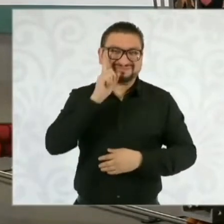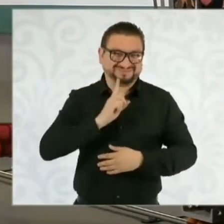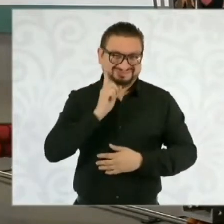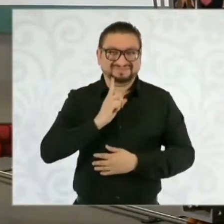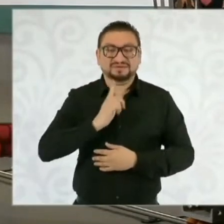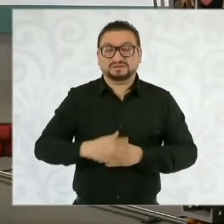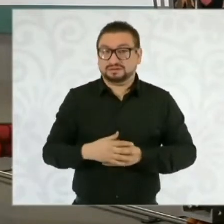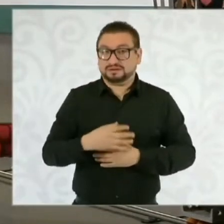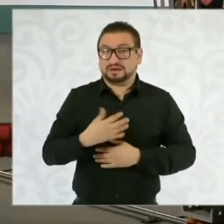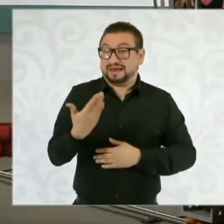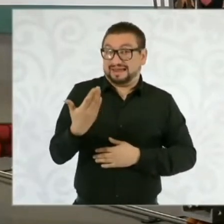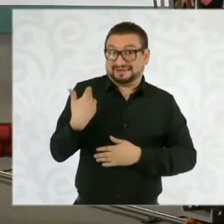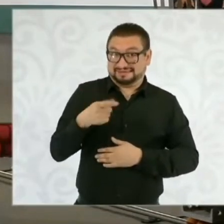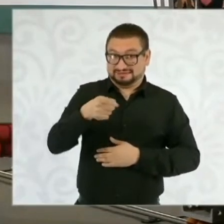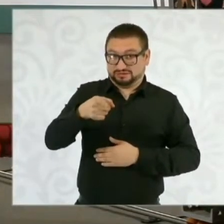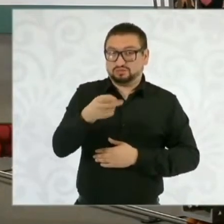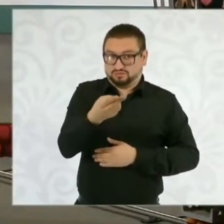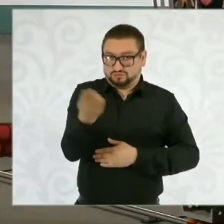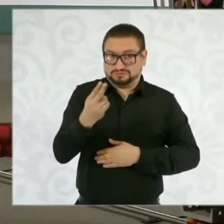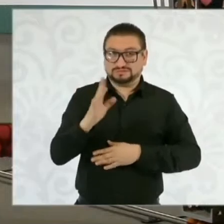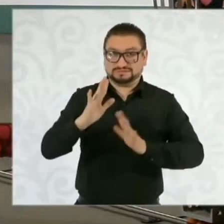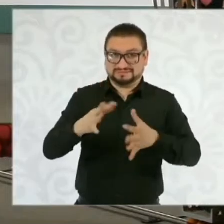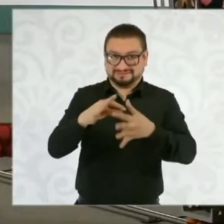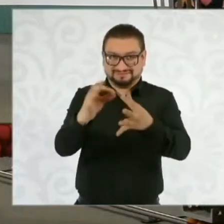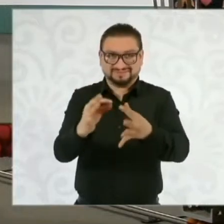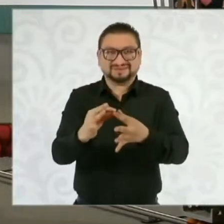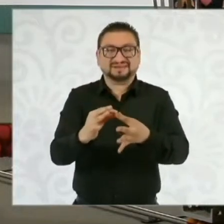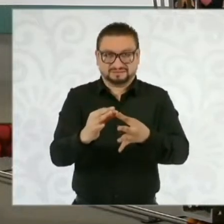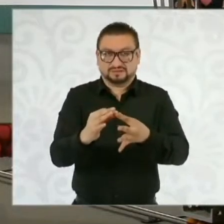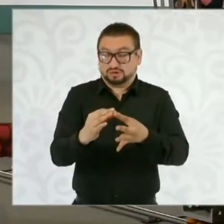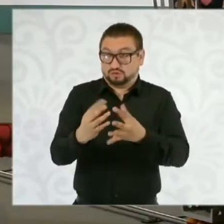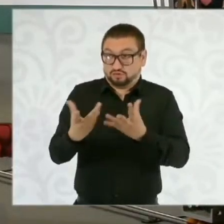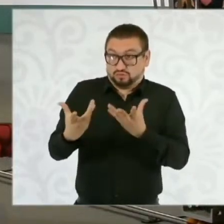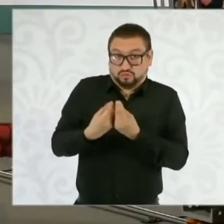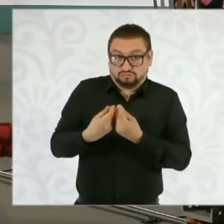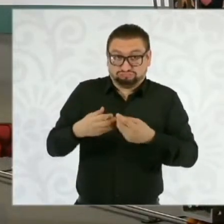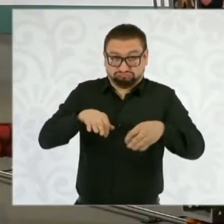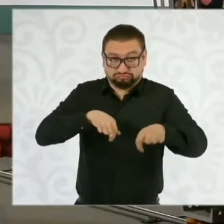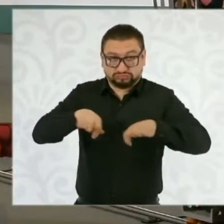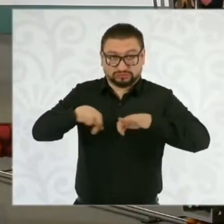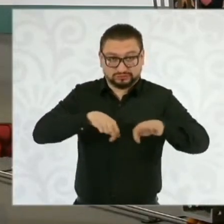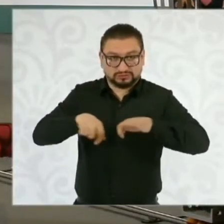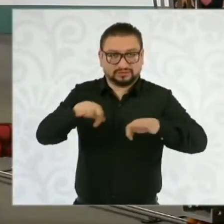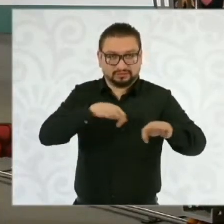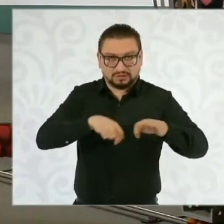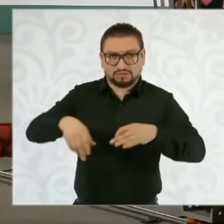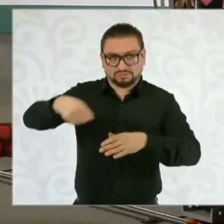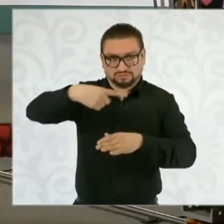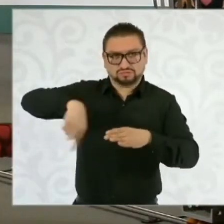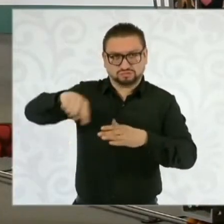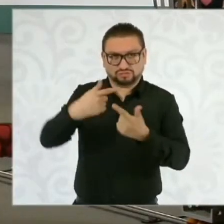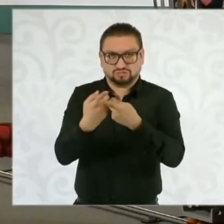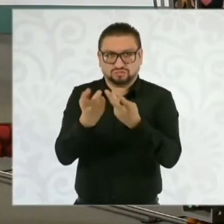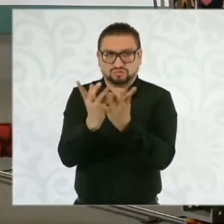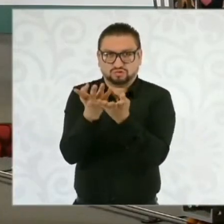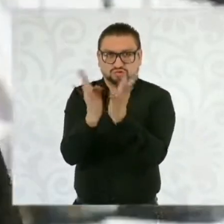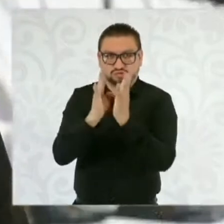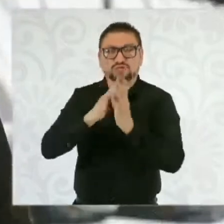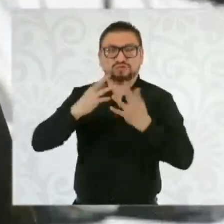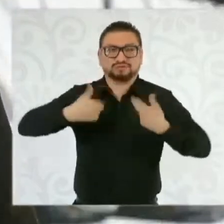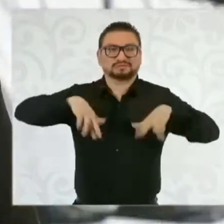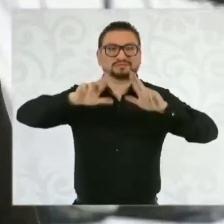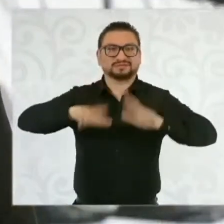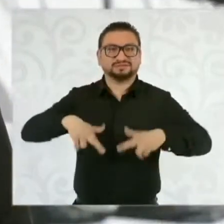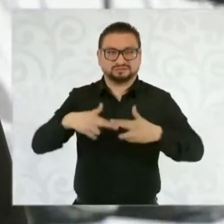como ya lo mencionó, por el trabajo que se ha tenido en el seno del Consejo de